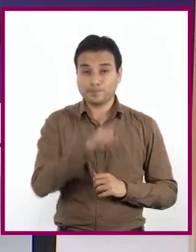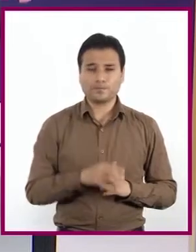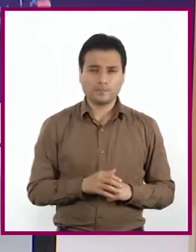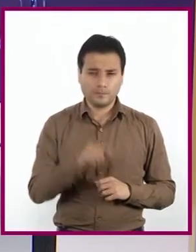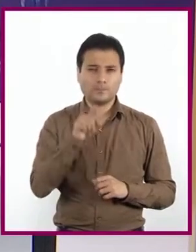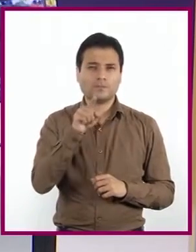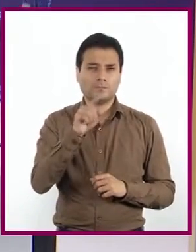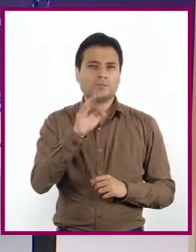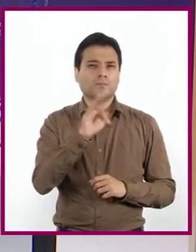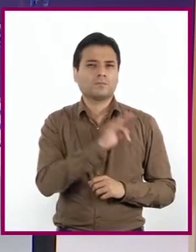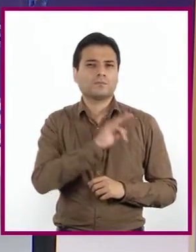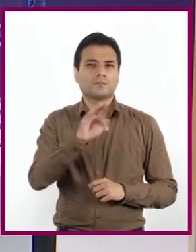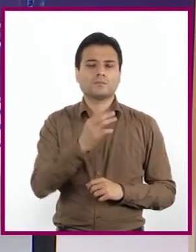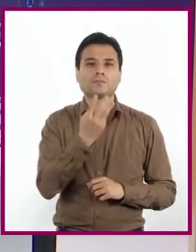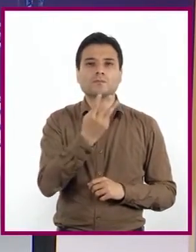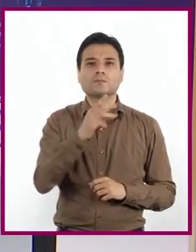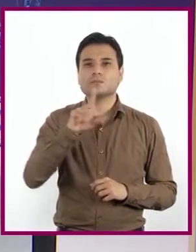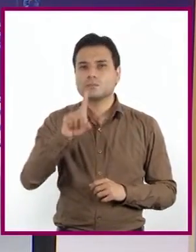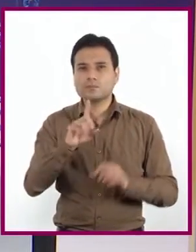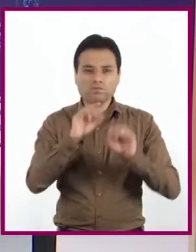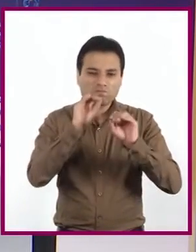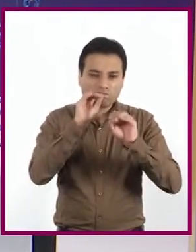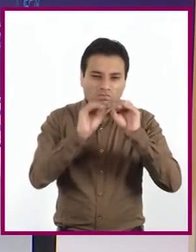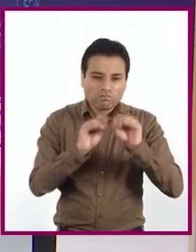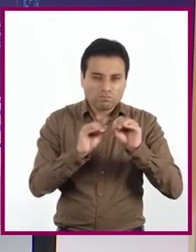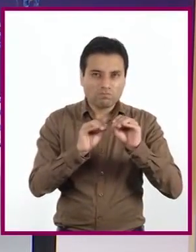pueden construir modelos tridimensionales